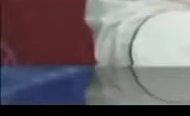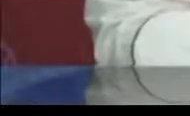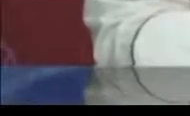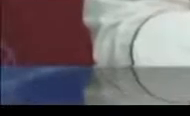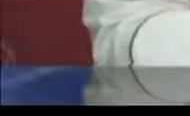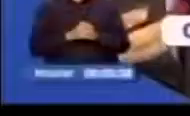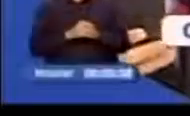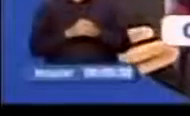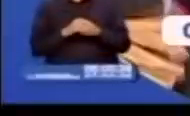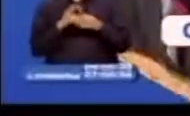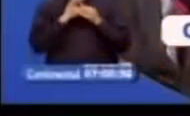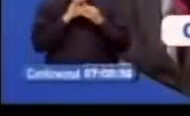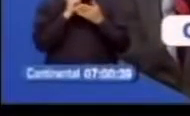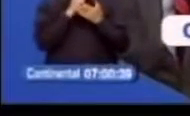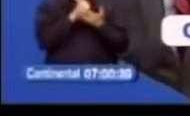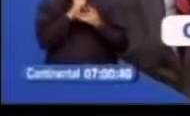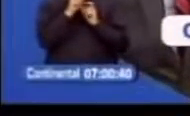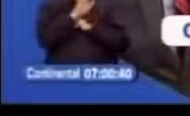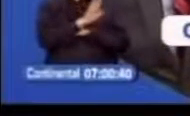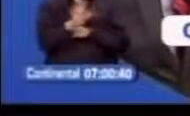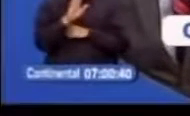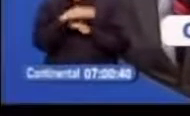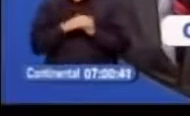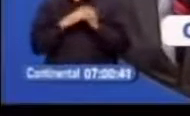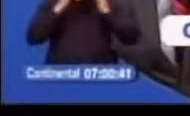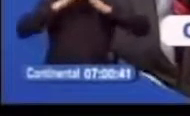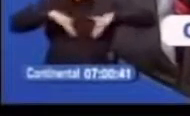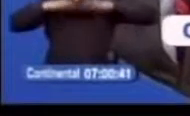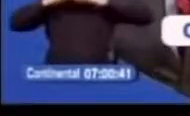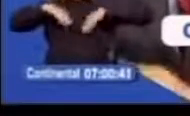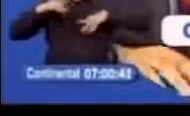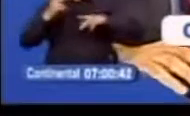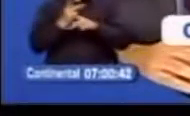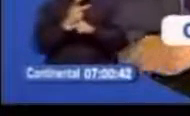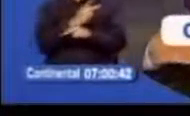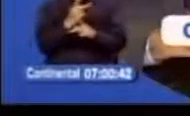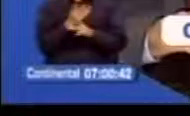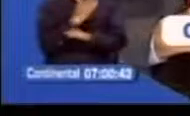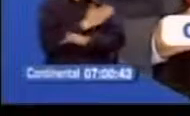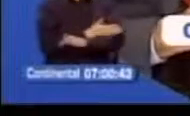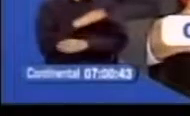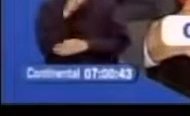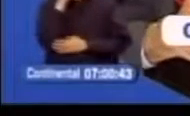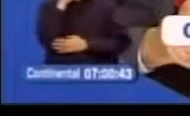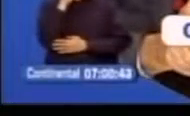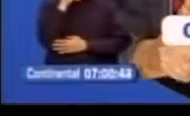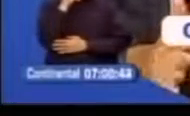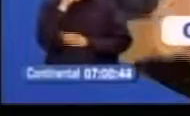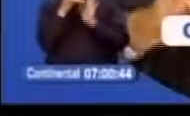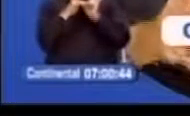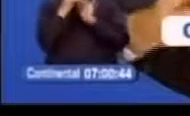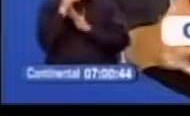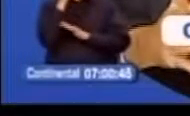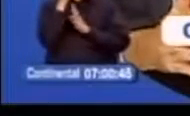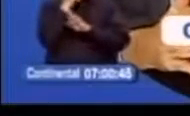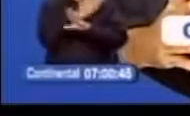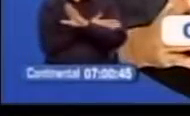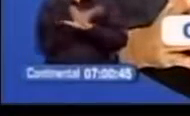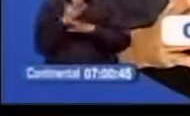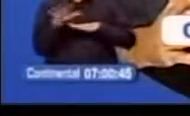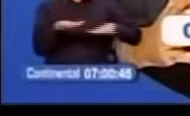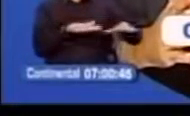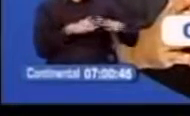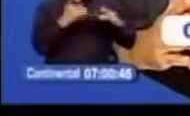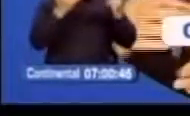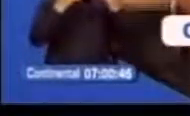los víveres, alimentos a los damnificados de esta catástrofe terrible registrada el pasado 16 de abril. Y hoy la consigna, alcalde,